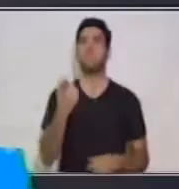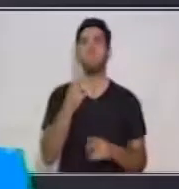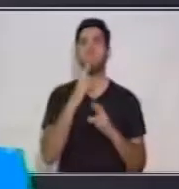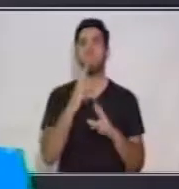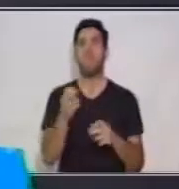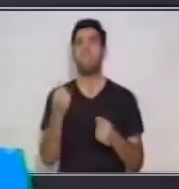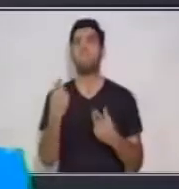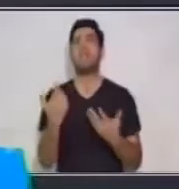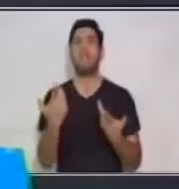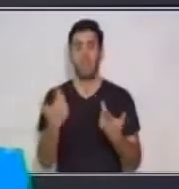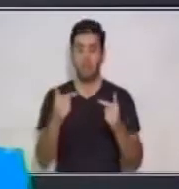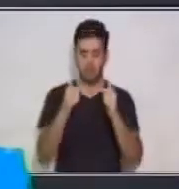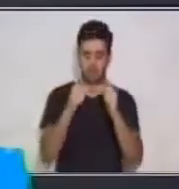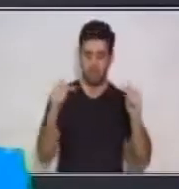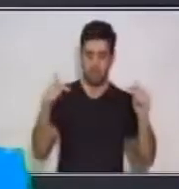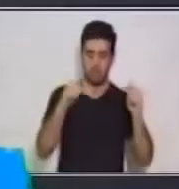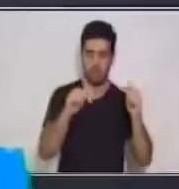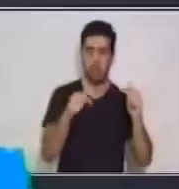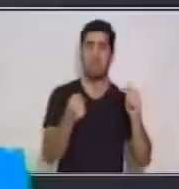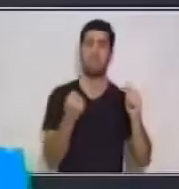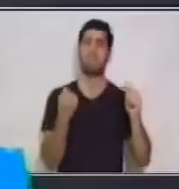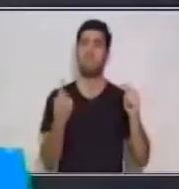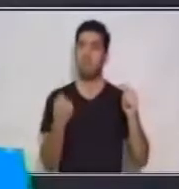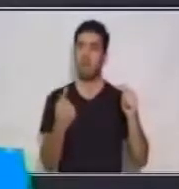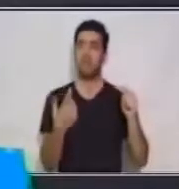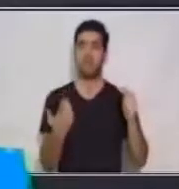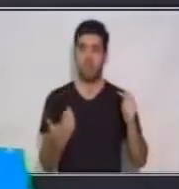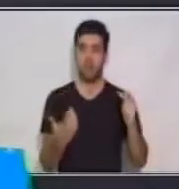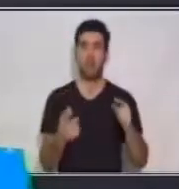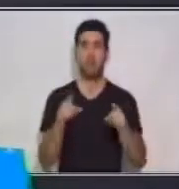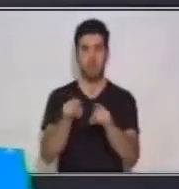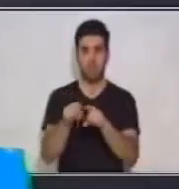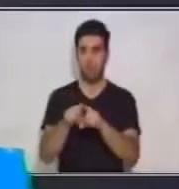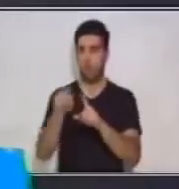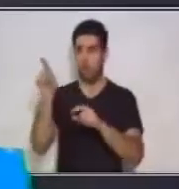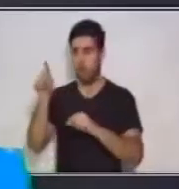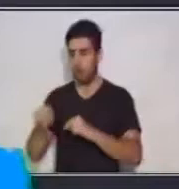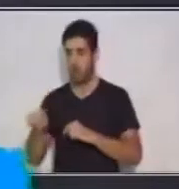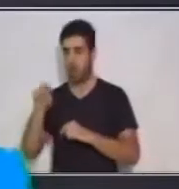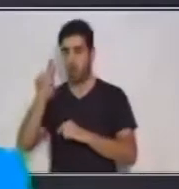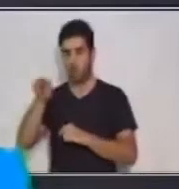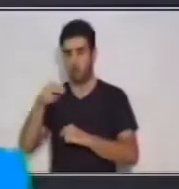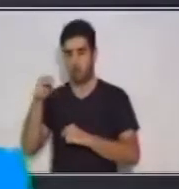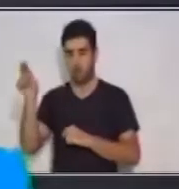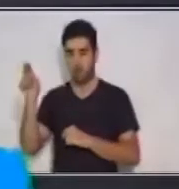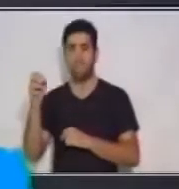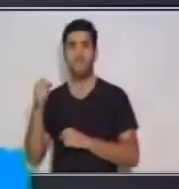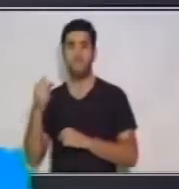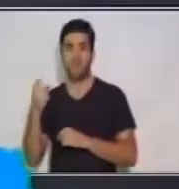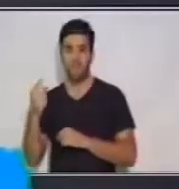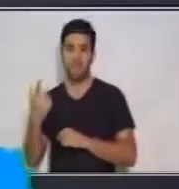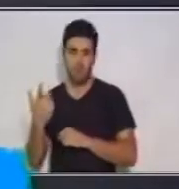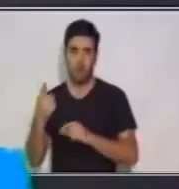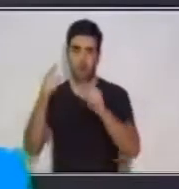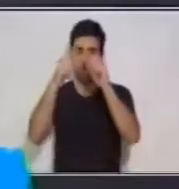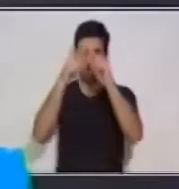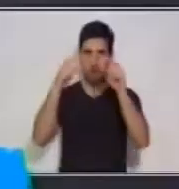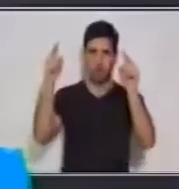ave vuela a 20 metros por segundo, después de 30 segundos ha recorrido